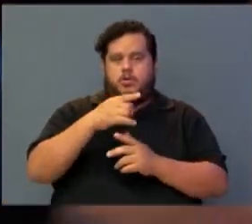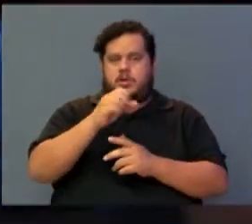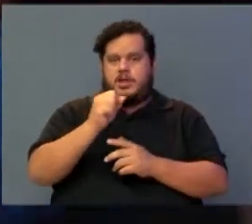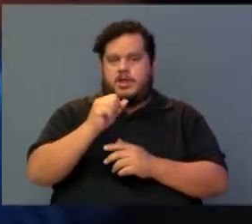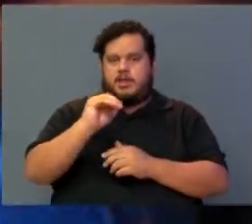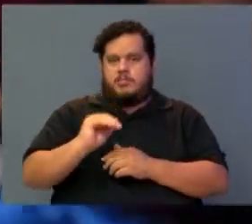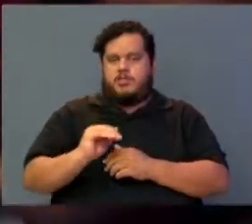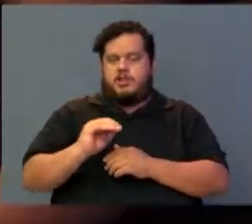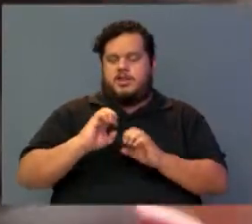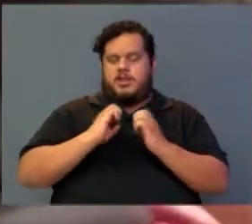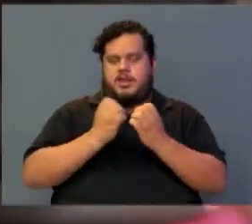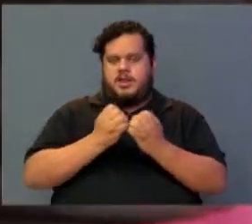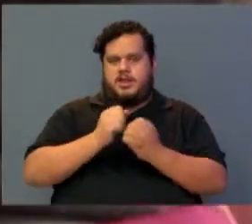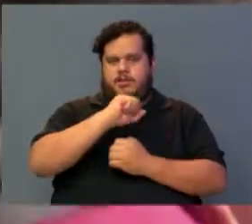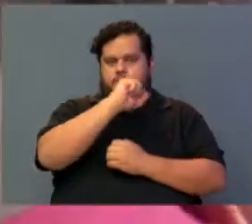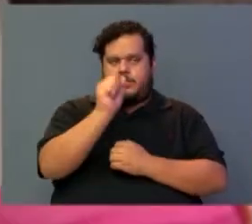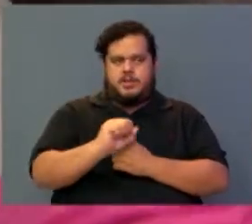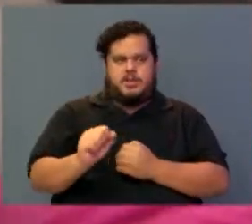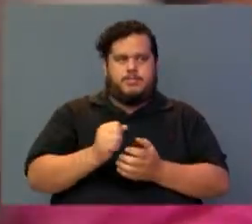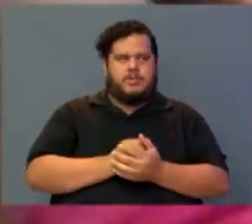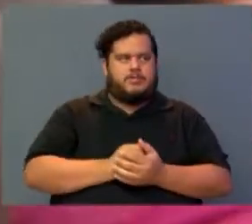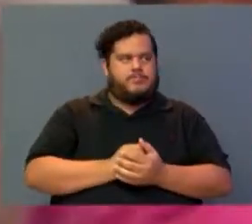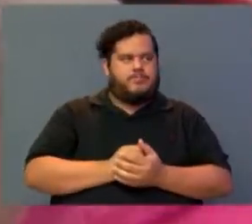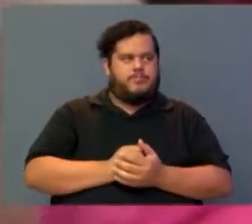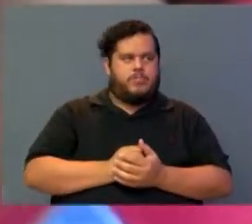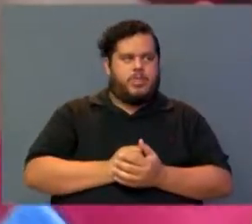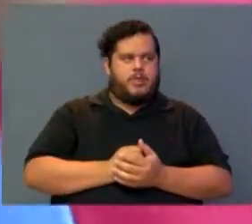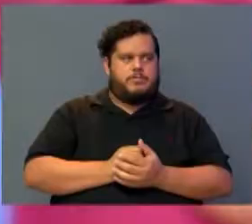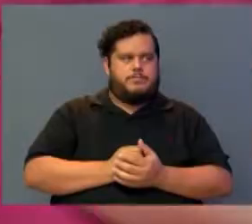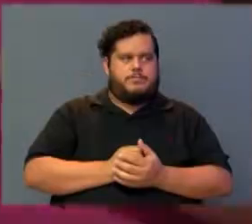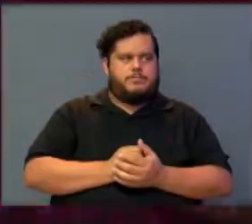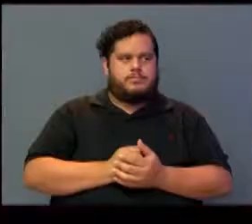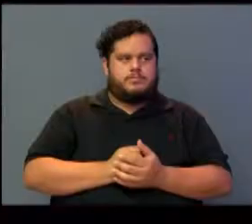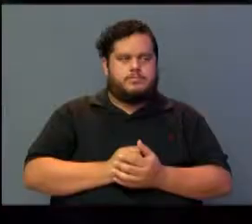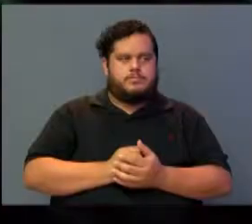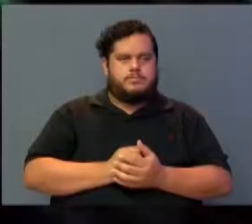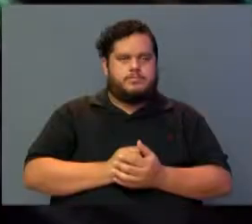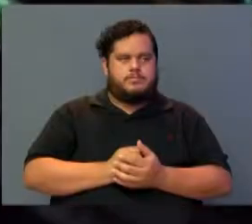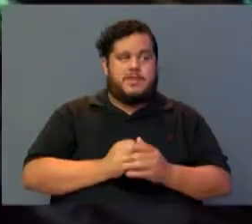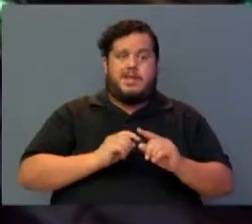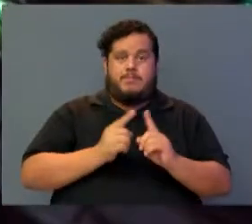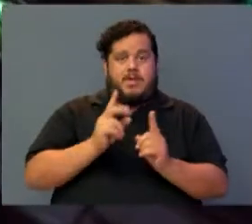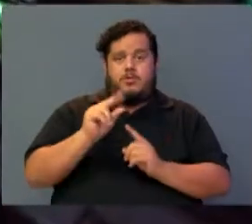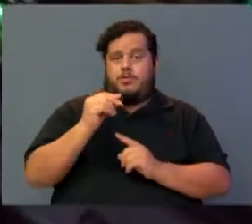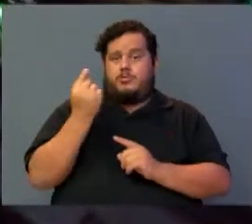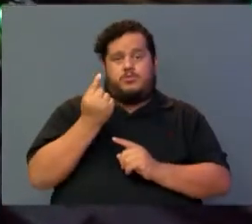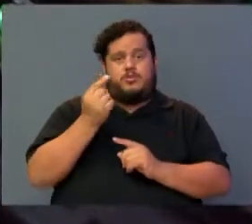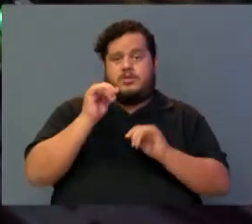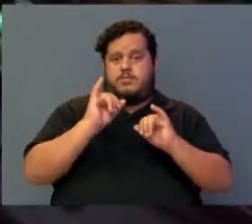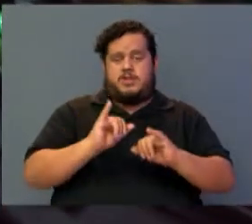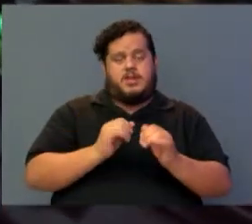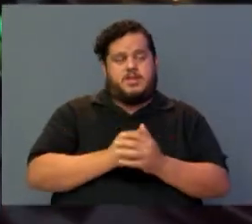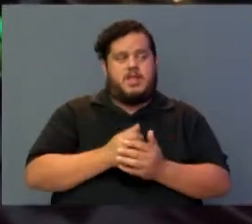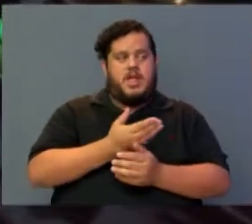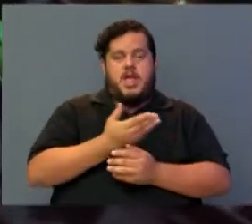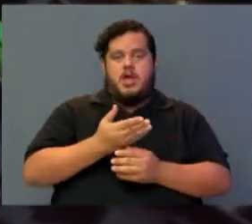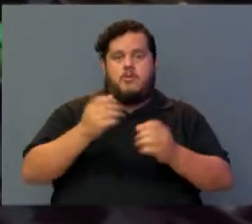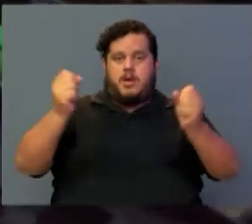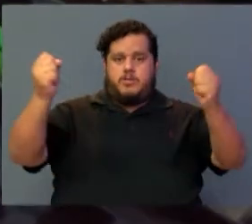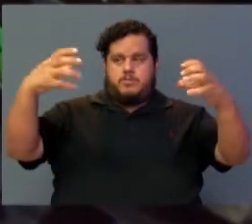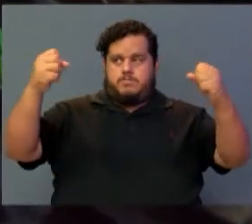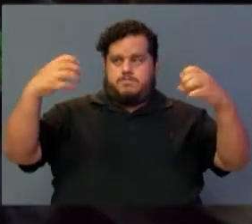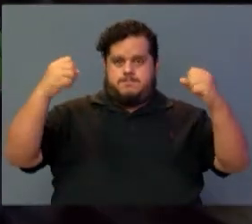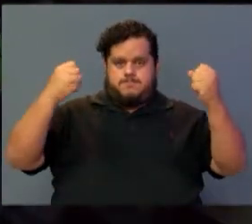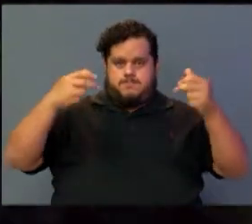equipo tibaseño. Bueno, bueno, bueno, va. 1, 2, 3, Saprissa. Pero no siempre es así. Cuando las luces del estadio